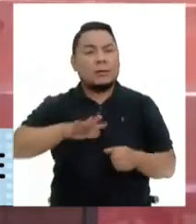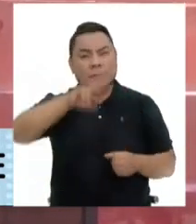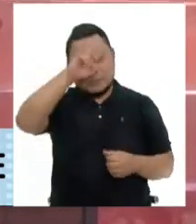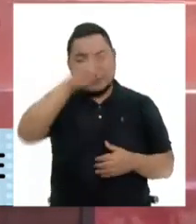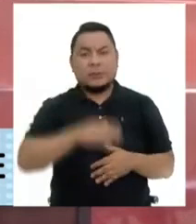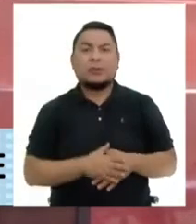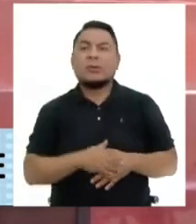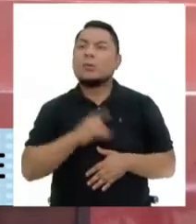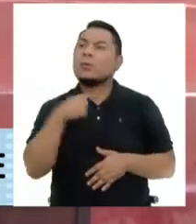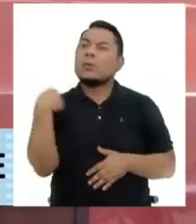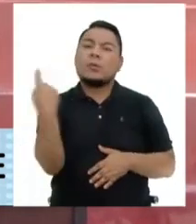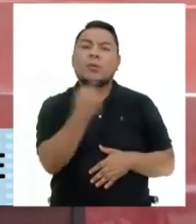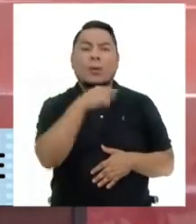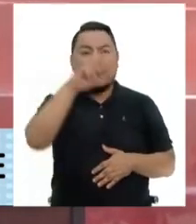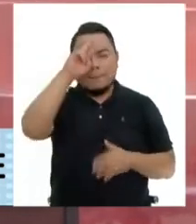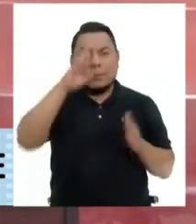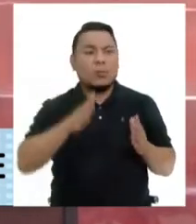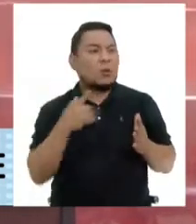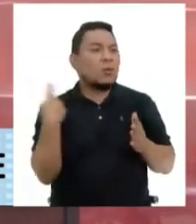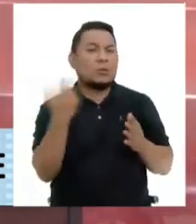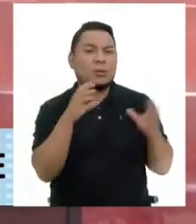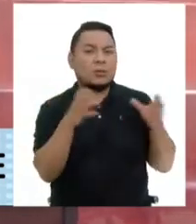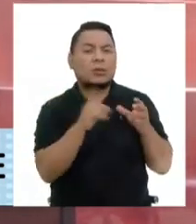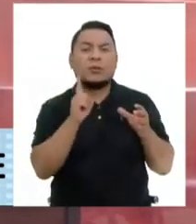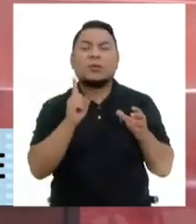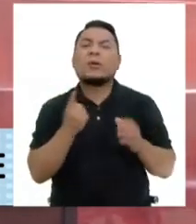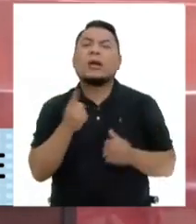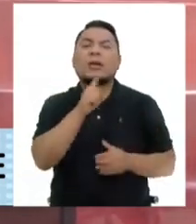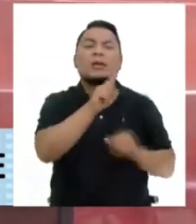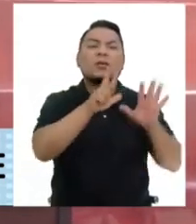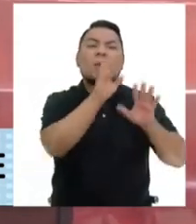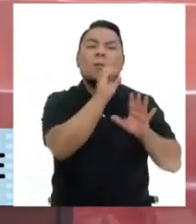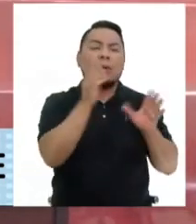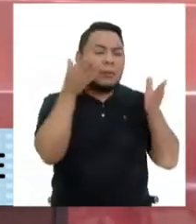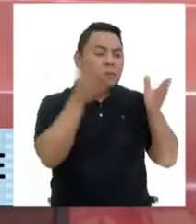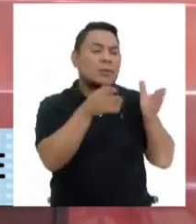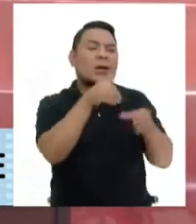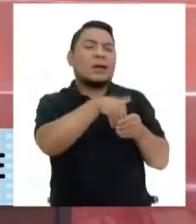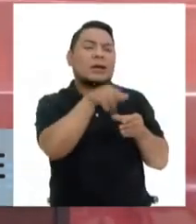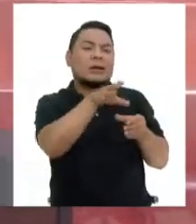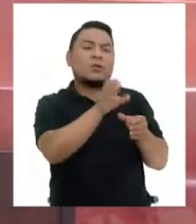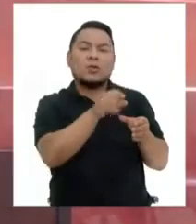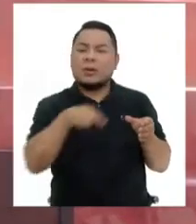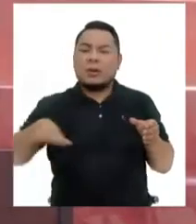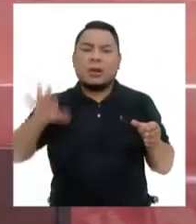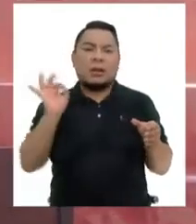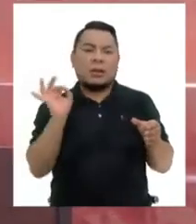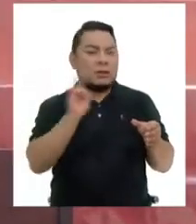El pueblo somos todos los peruanos, no solamente el 18% de sus electores afines a Perú Libre.